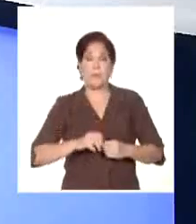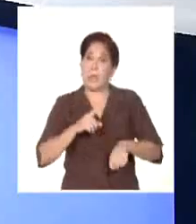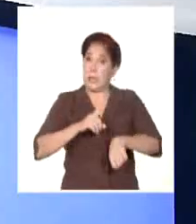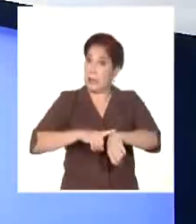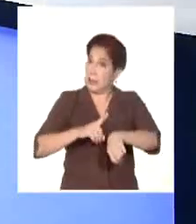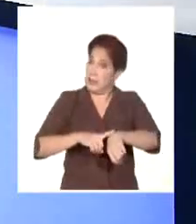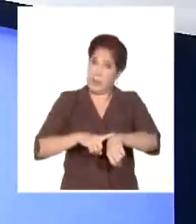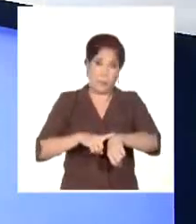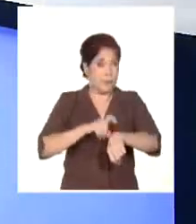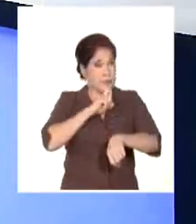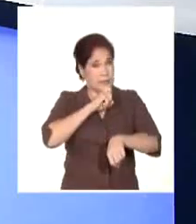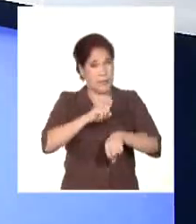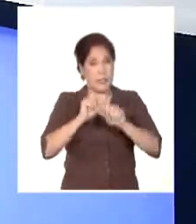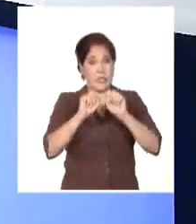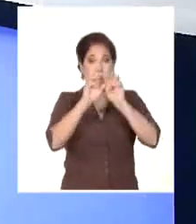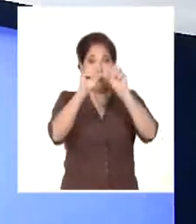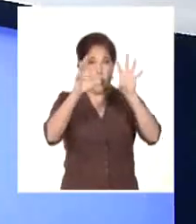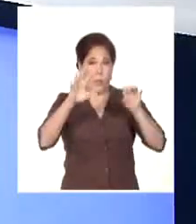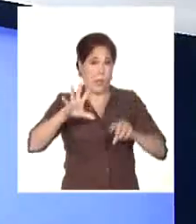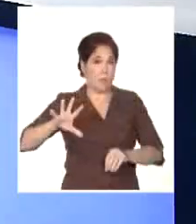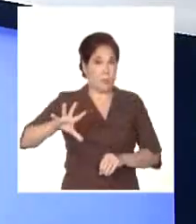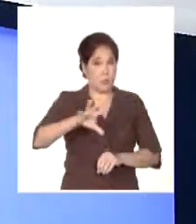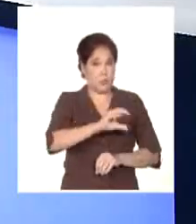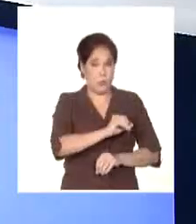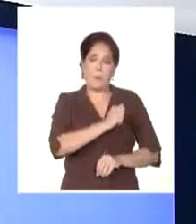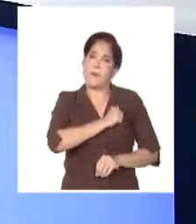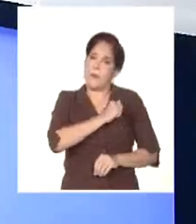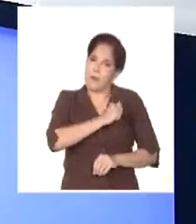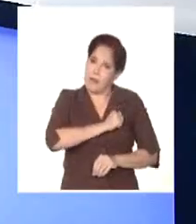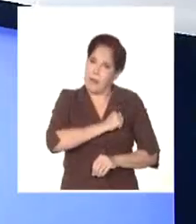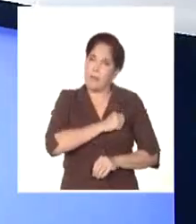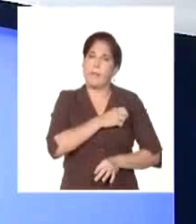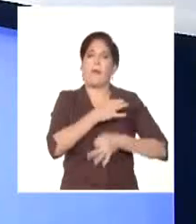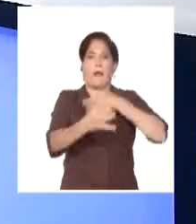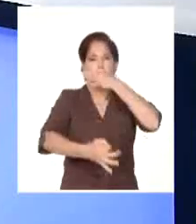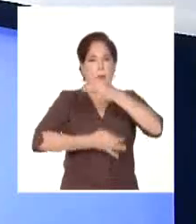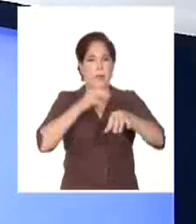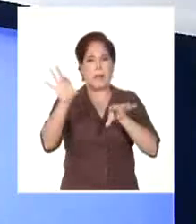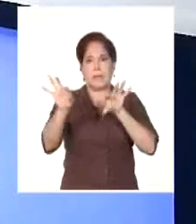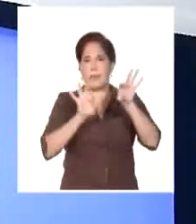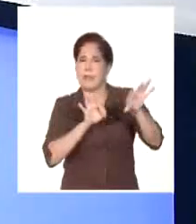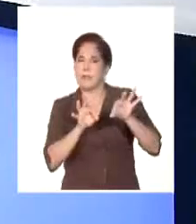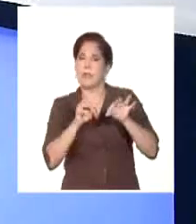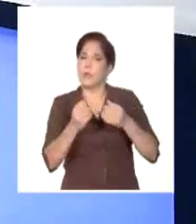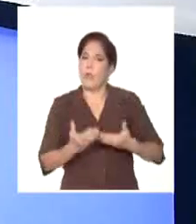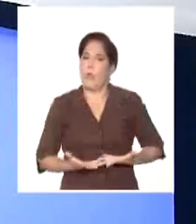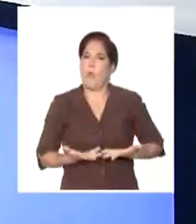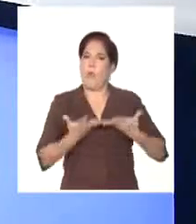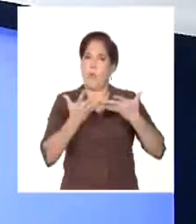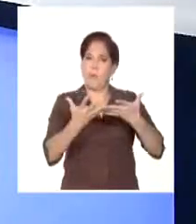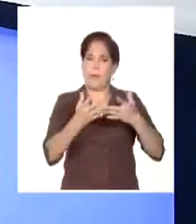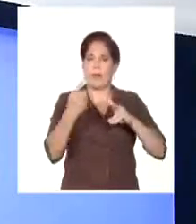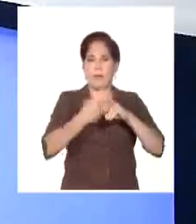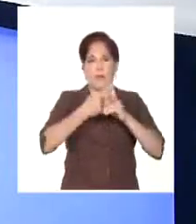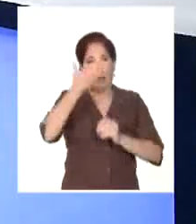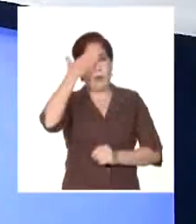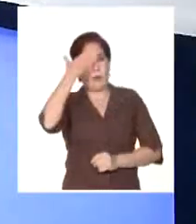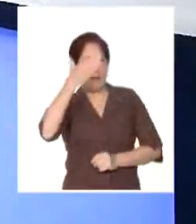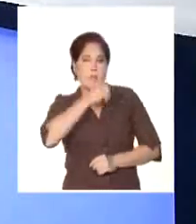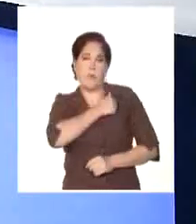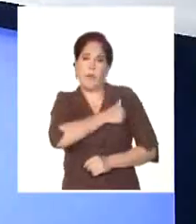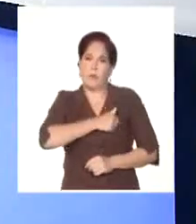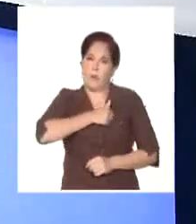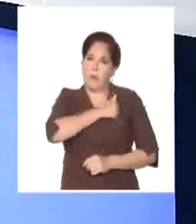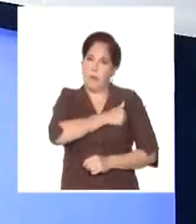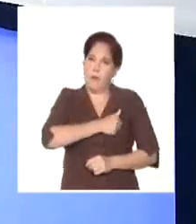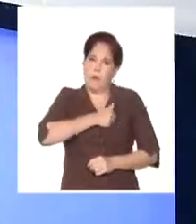tiempo no será posible publicarlas todas, pero queremos que esta selección sirva de homenaje y agradecimiento por el amor que